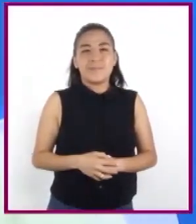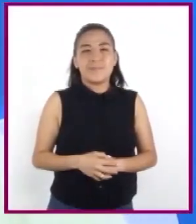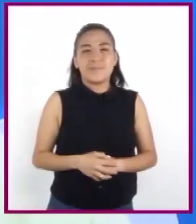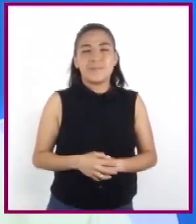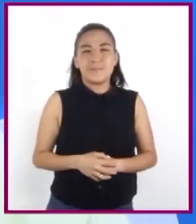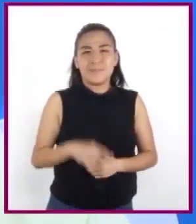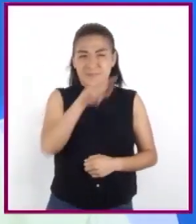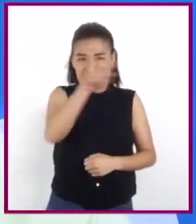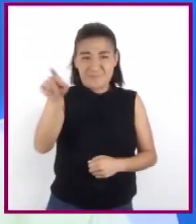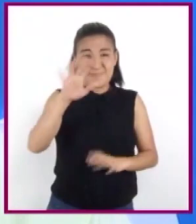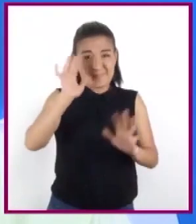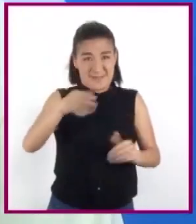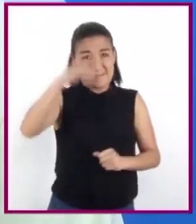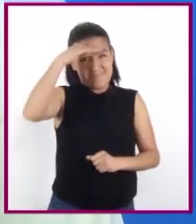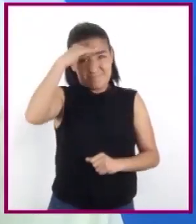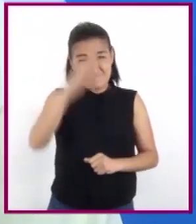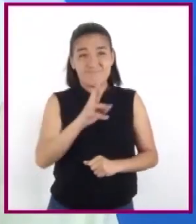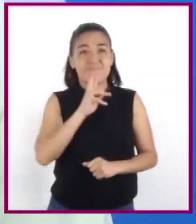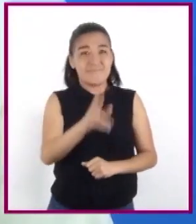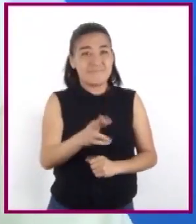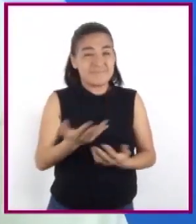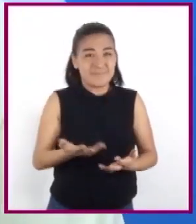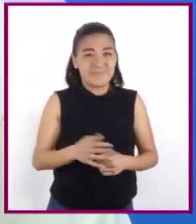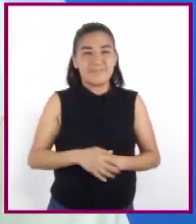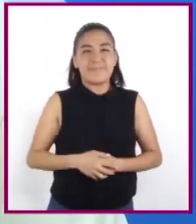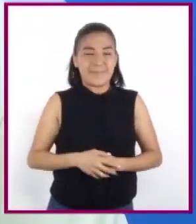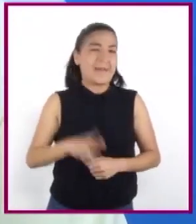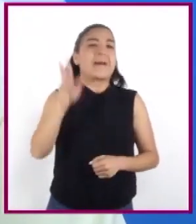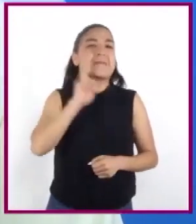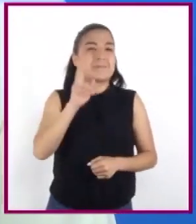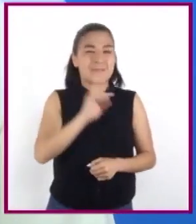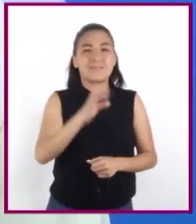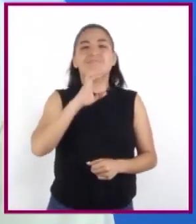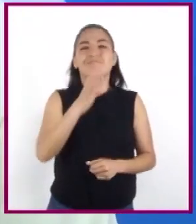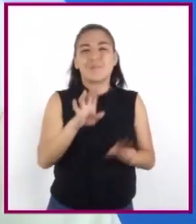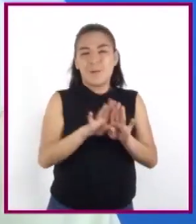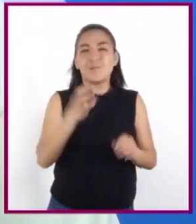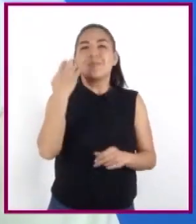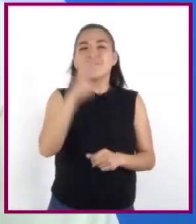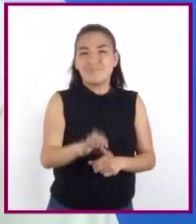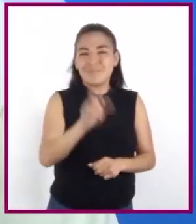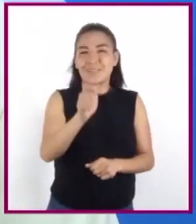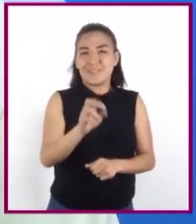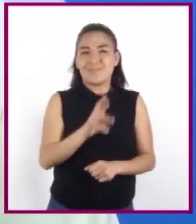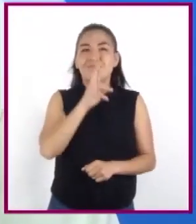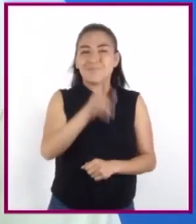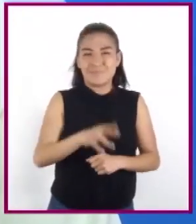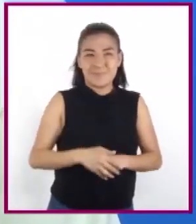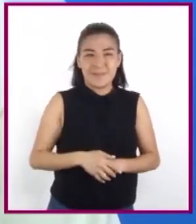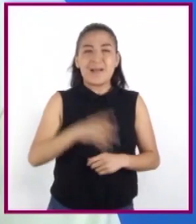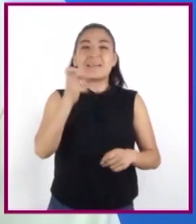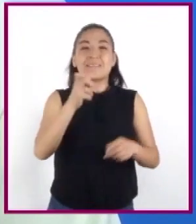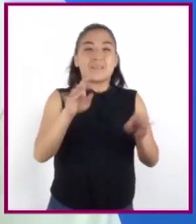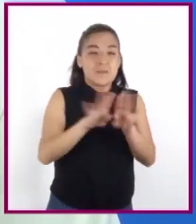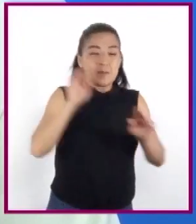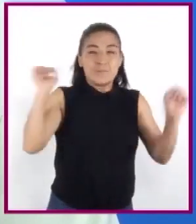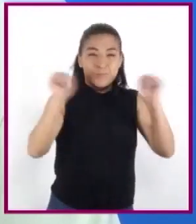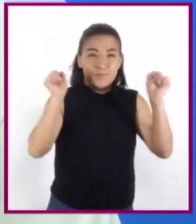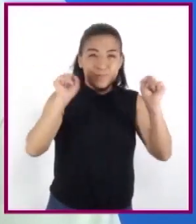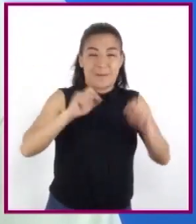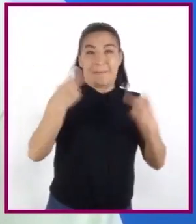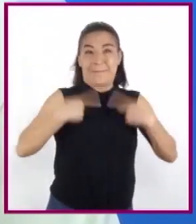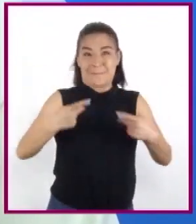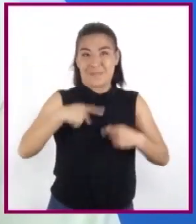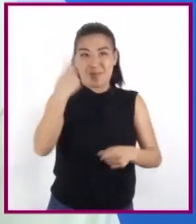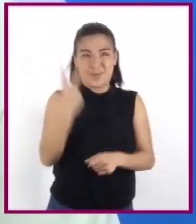¿Ya pensaron en las respuestas? Contestemos las preguntas. La gráfica que representa el recorrido que realiza la persona